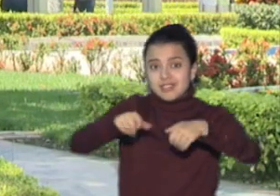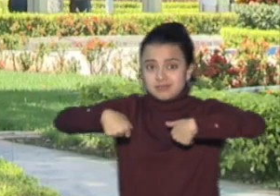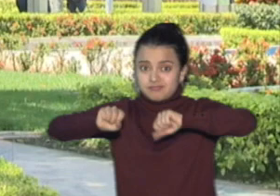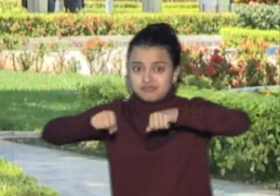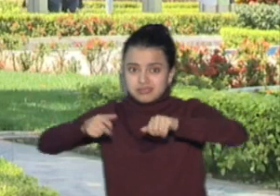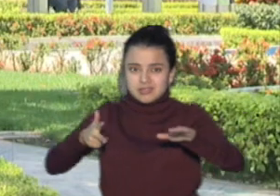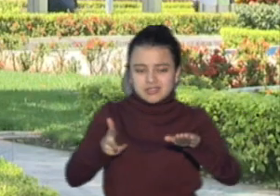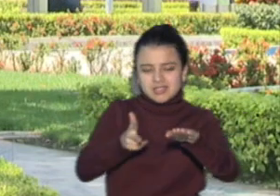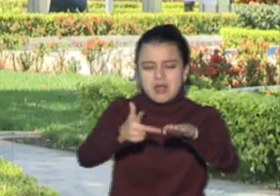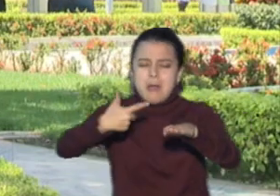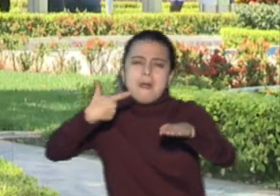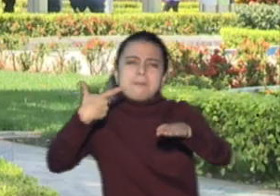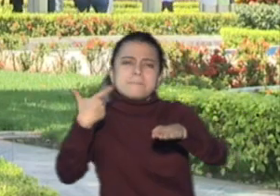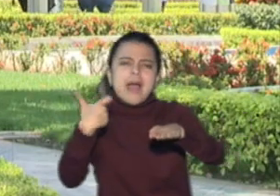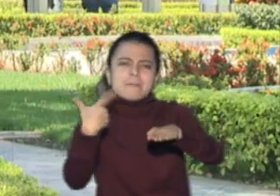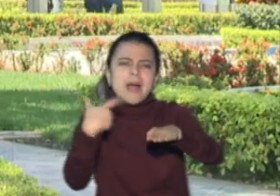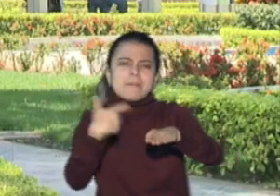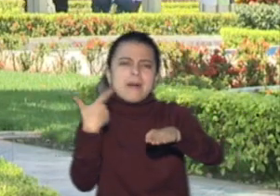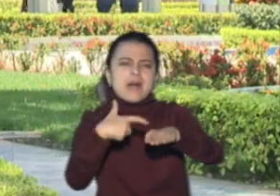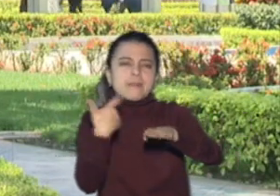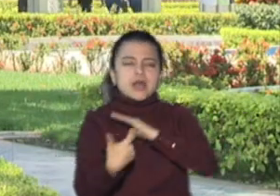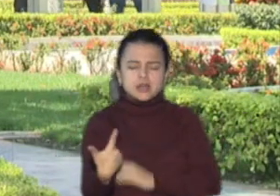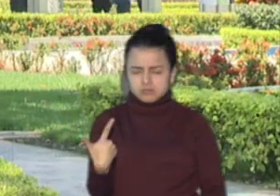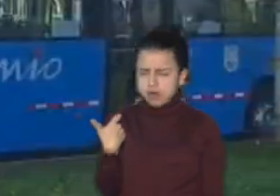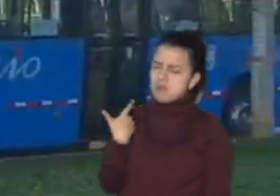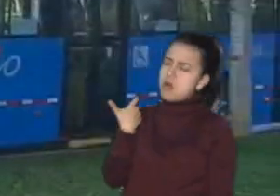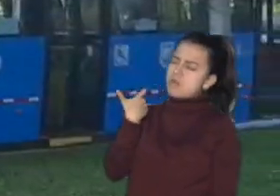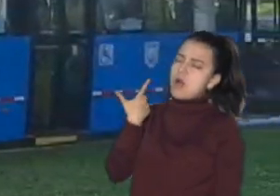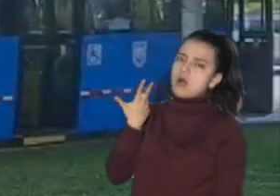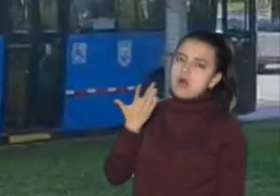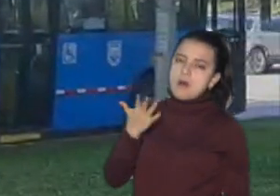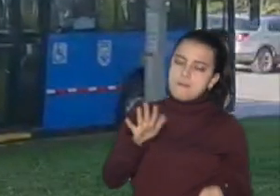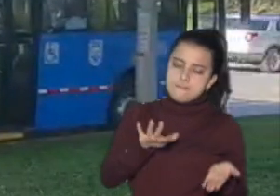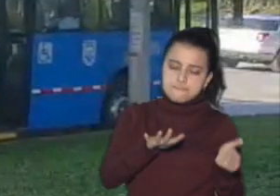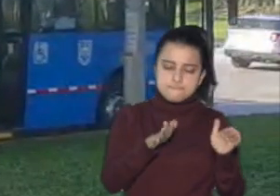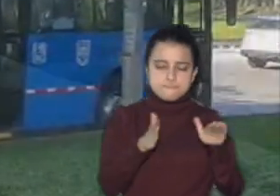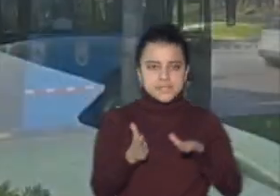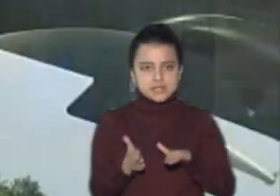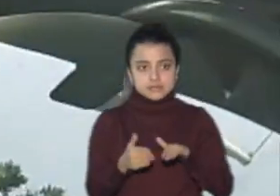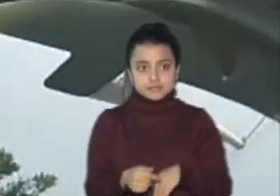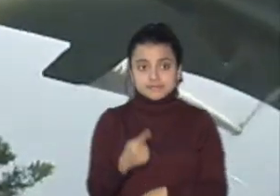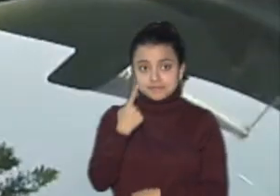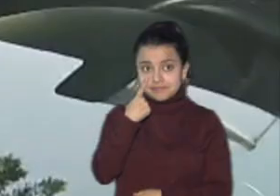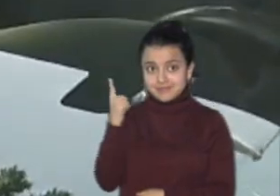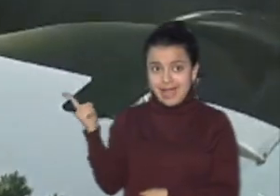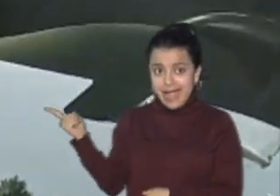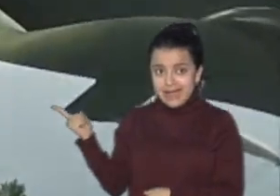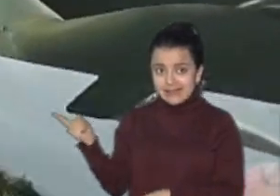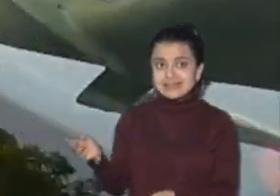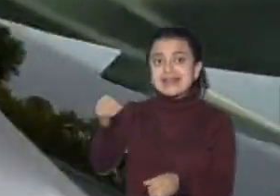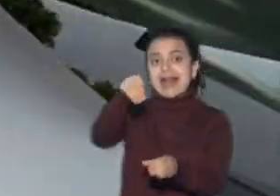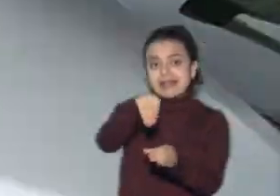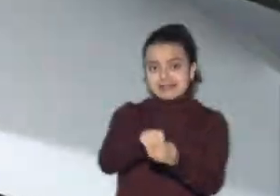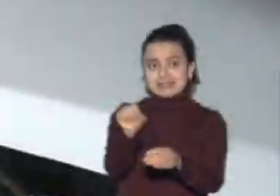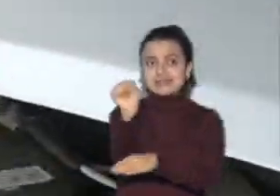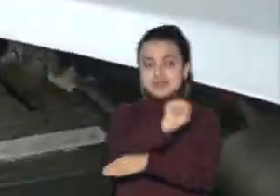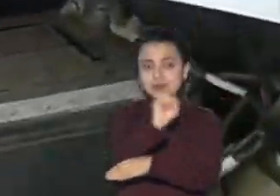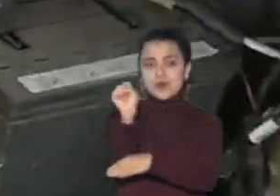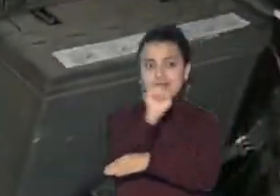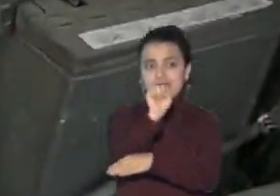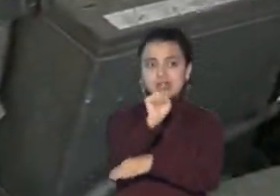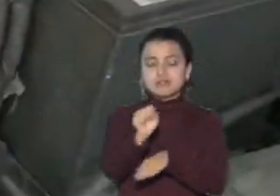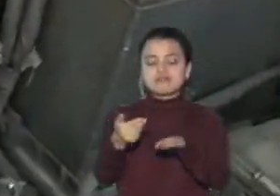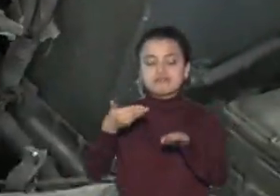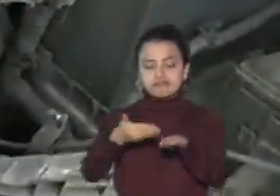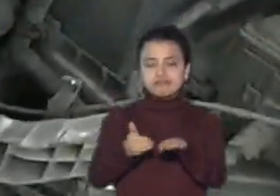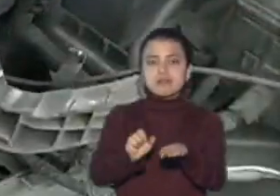de propinarle varios impactos de arma de fuego. En este vehículo particular se movilizaba por el sur de Cali Mauricio